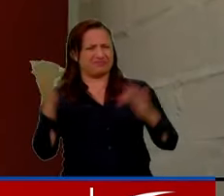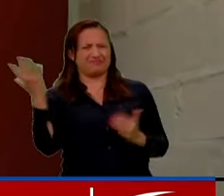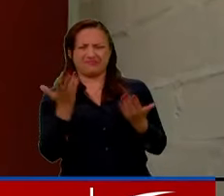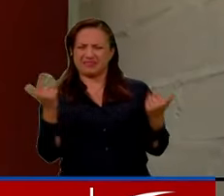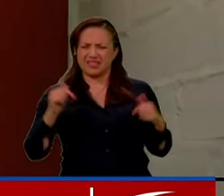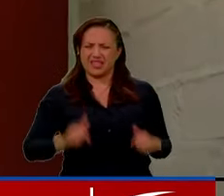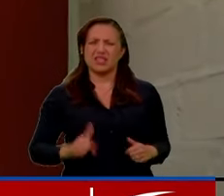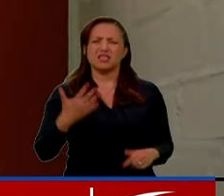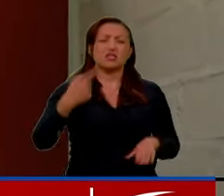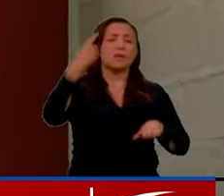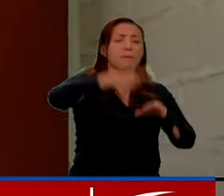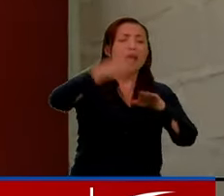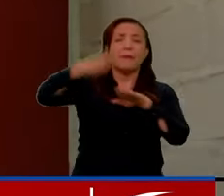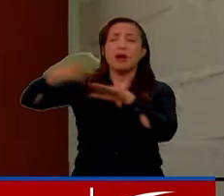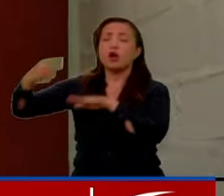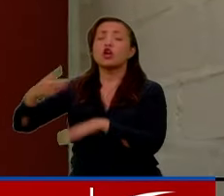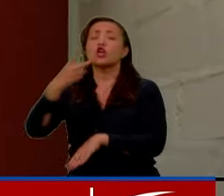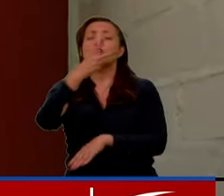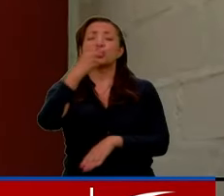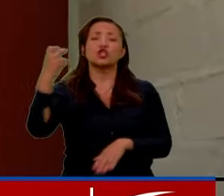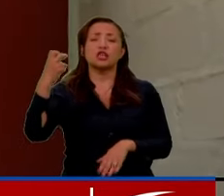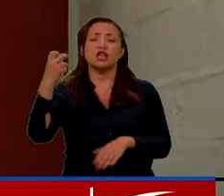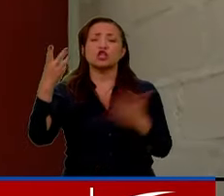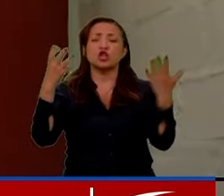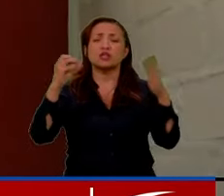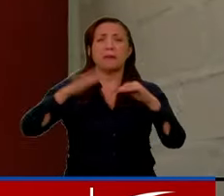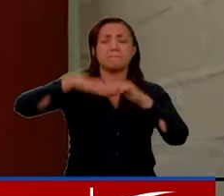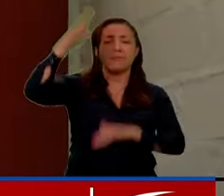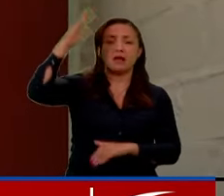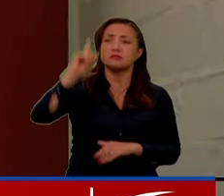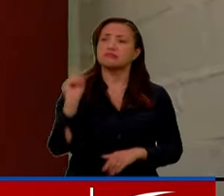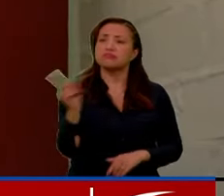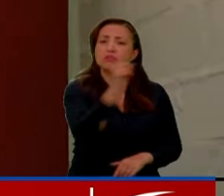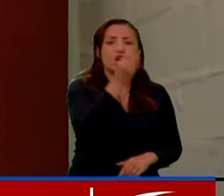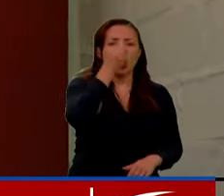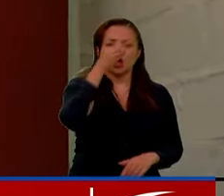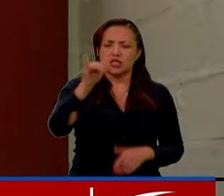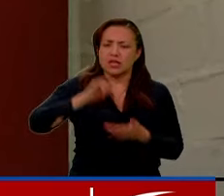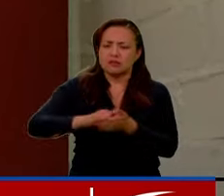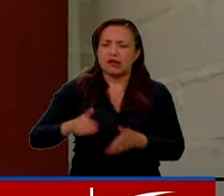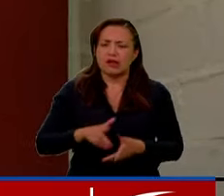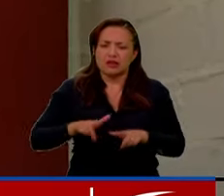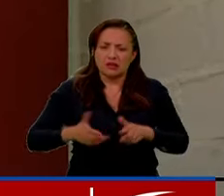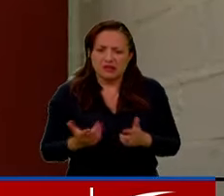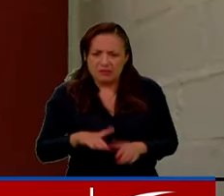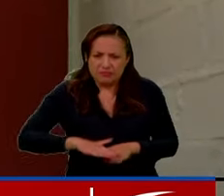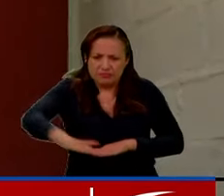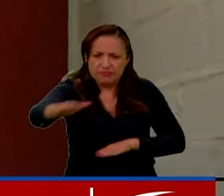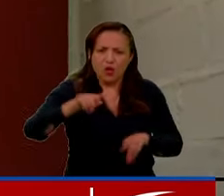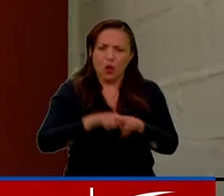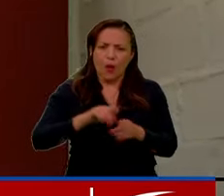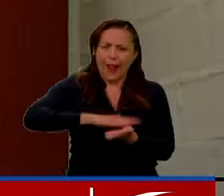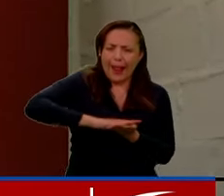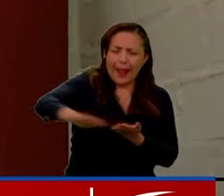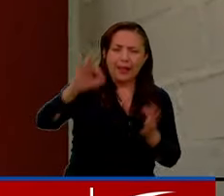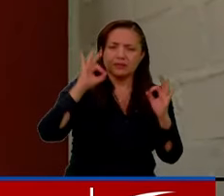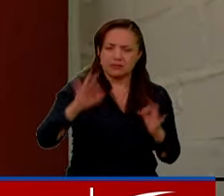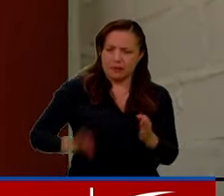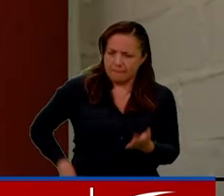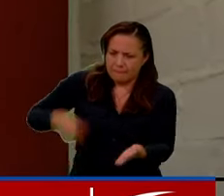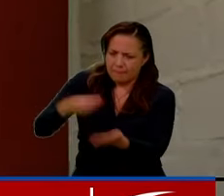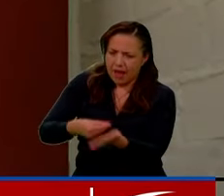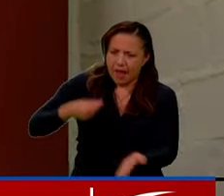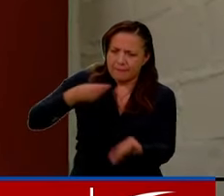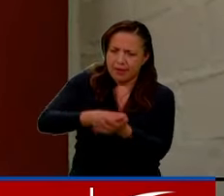200 peajes, más del 80% de los peajes no estén funcionando al 100% las vías para las cuales se pagan estos